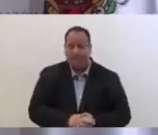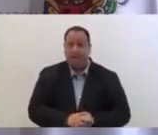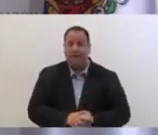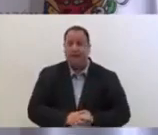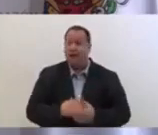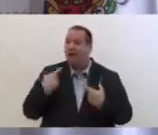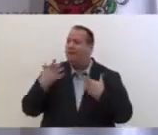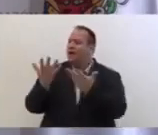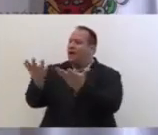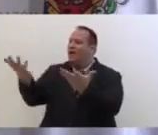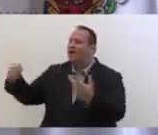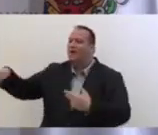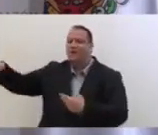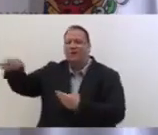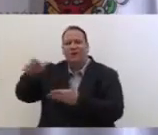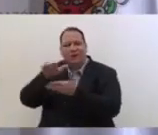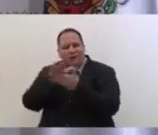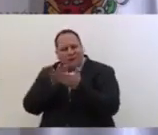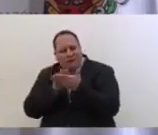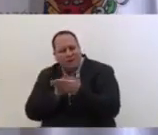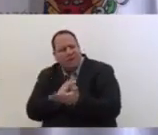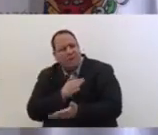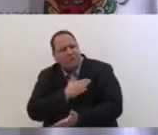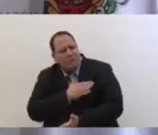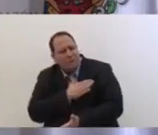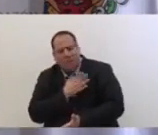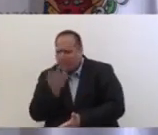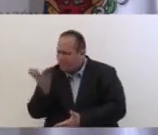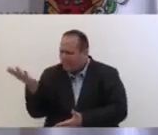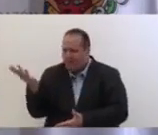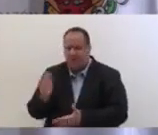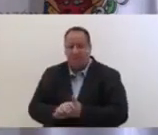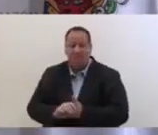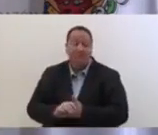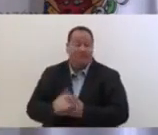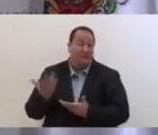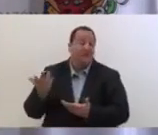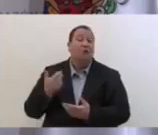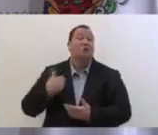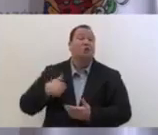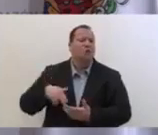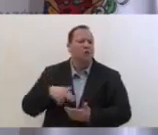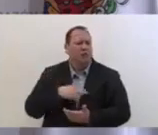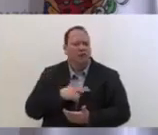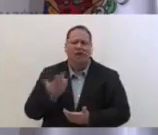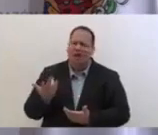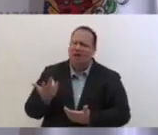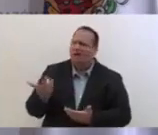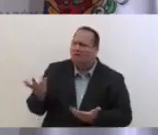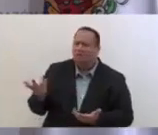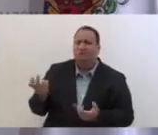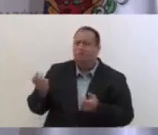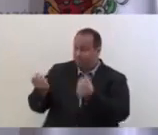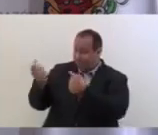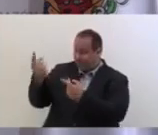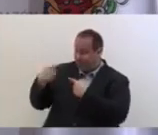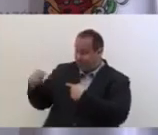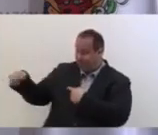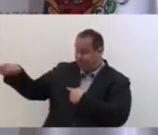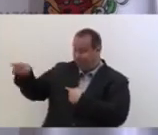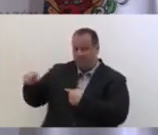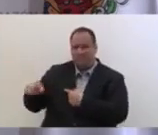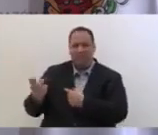el pueblo es muy noble, la gente es muy noble y nos hemos encontrado con personas que